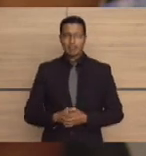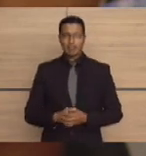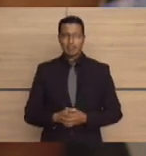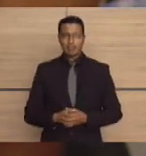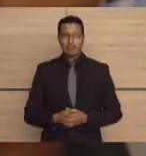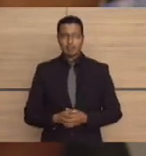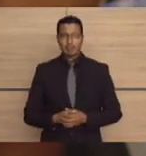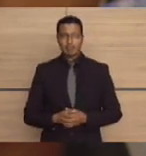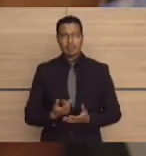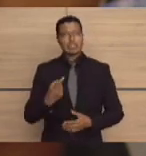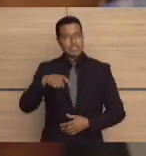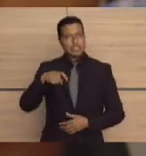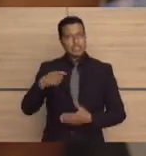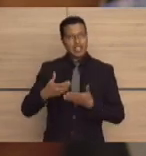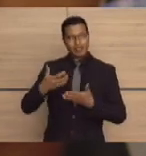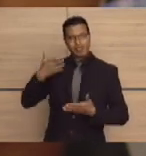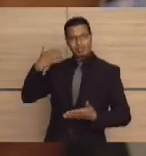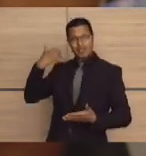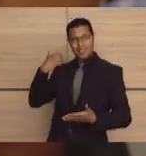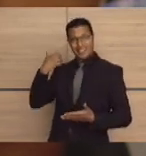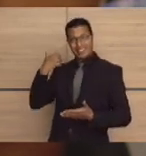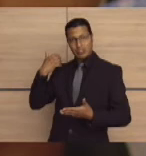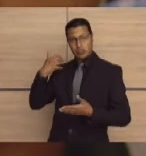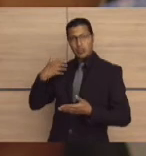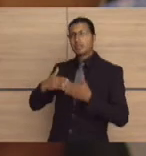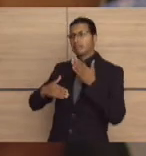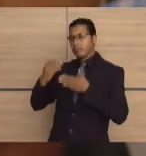era necesaria desde el comienzo una lectura